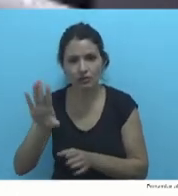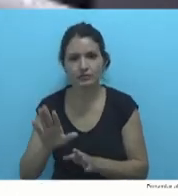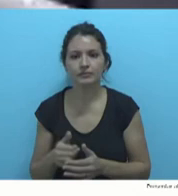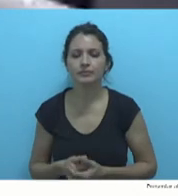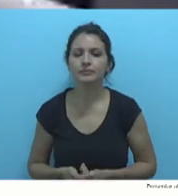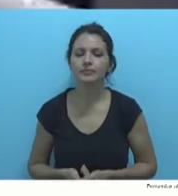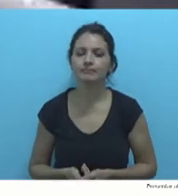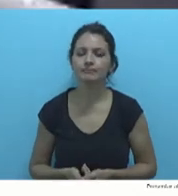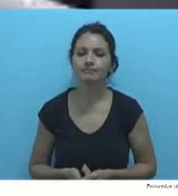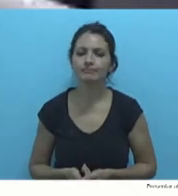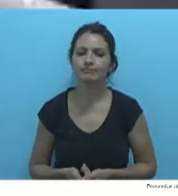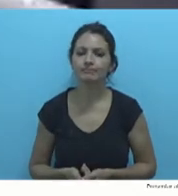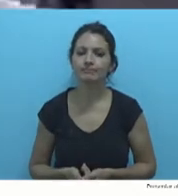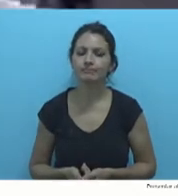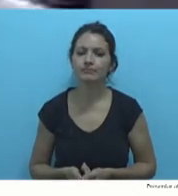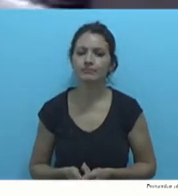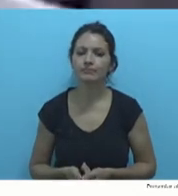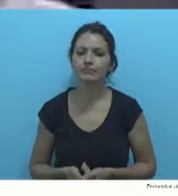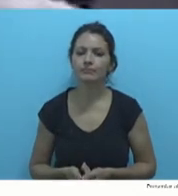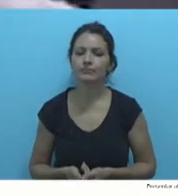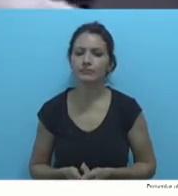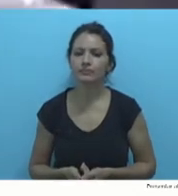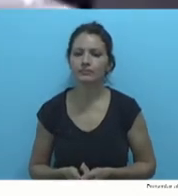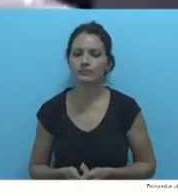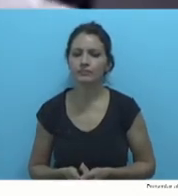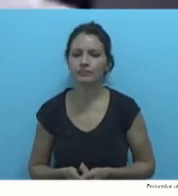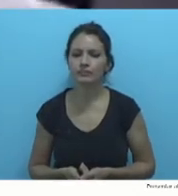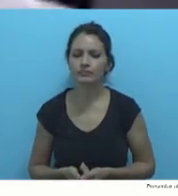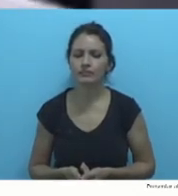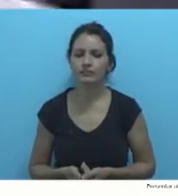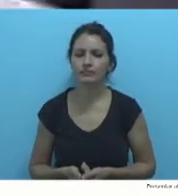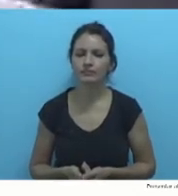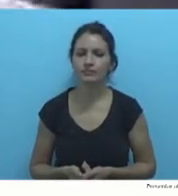la reconozca para la deuda que en ese momento el ministro Agosto